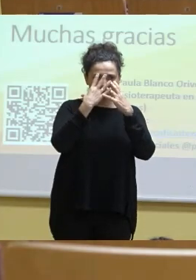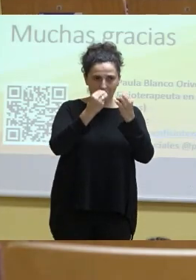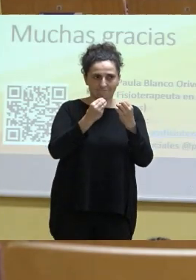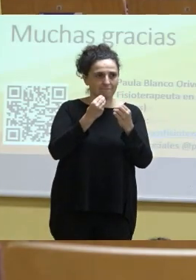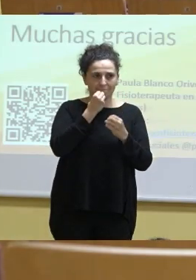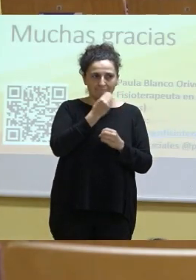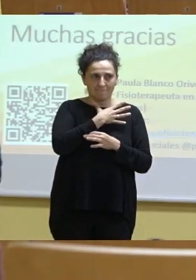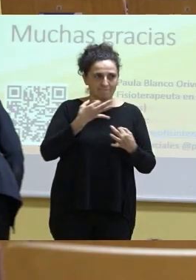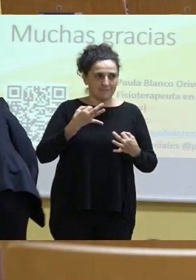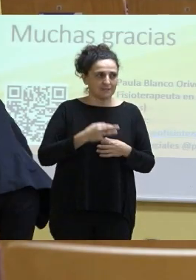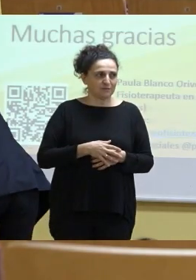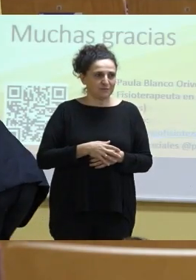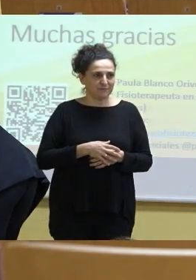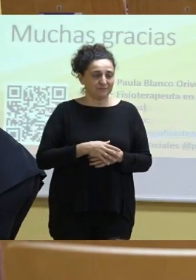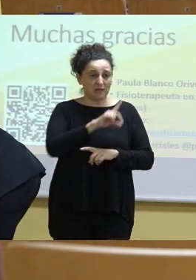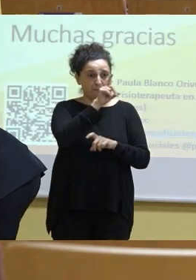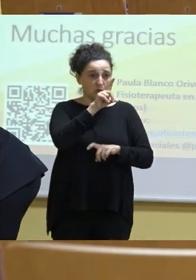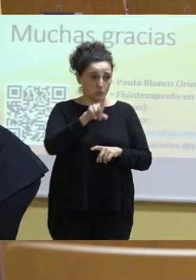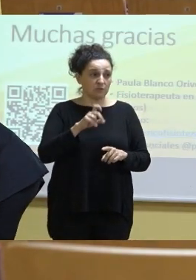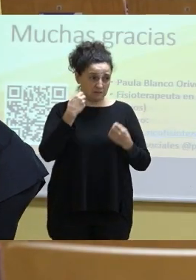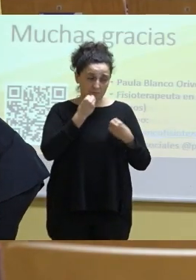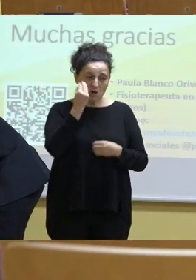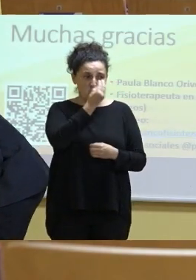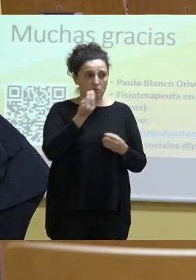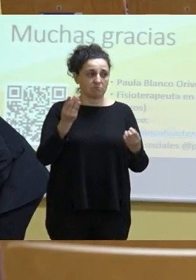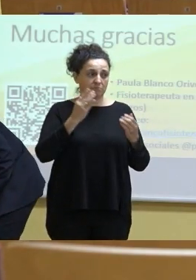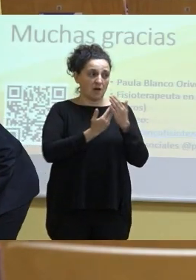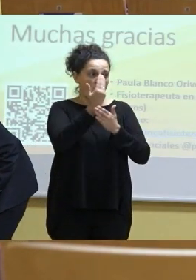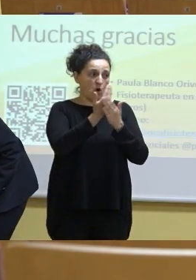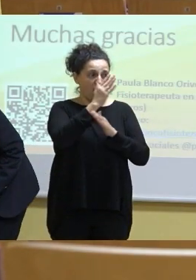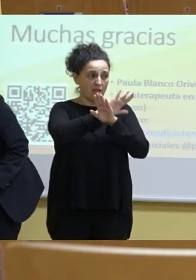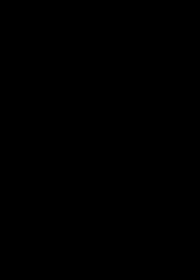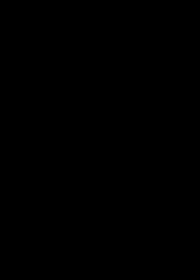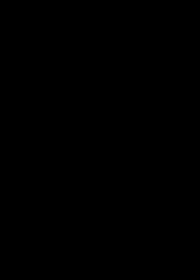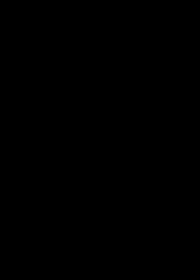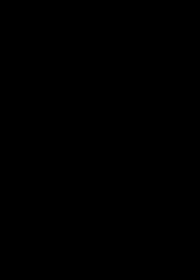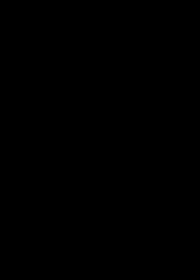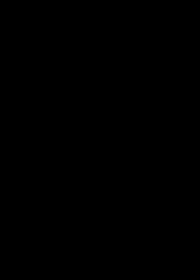entenderte. Las preguntas al final de la mañana, por favor, y ahora continuamos con más.